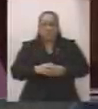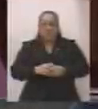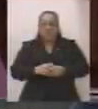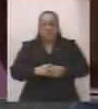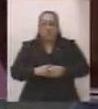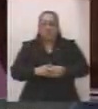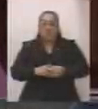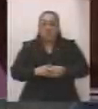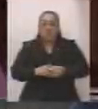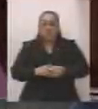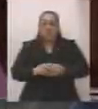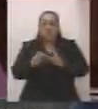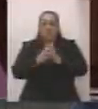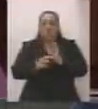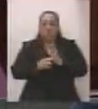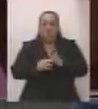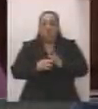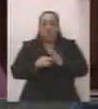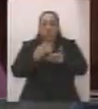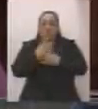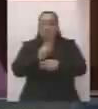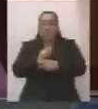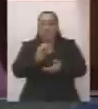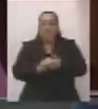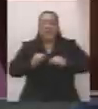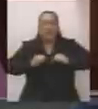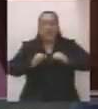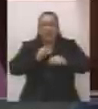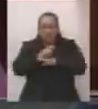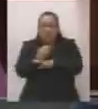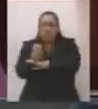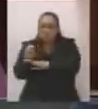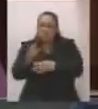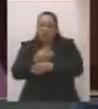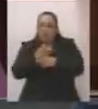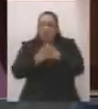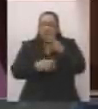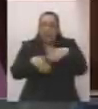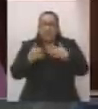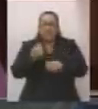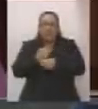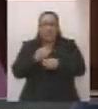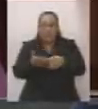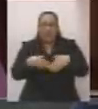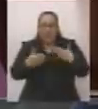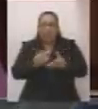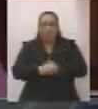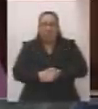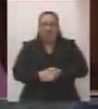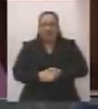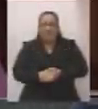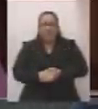efectivamente programas educativos, más beca 18, más entrenamiento, o sea, ventajas para que los empleadores puedan